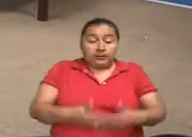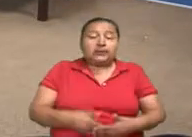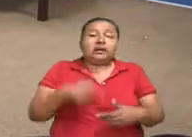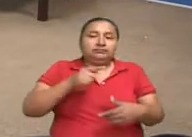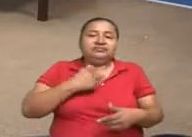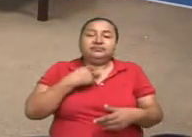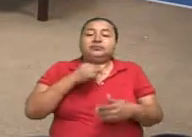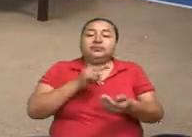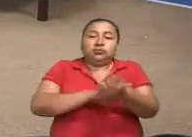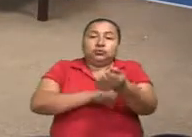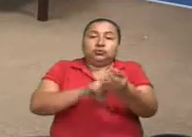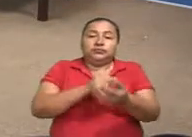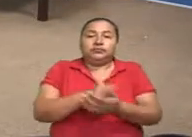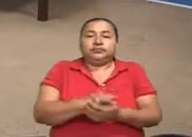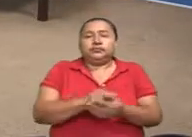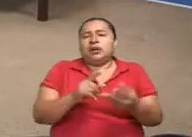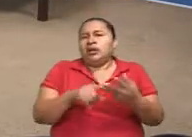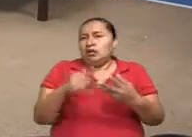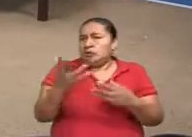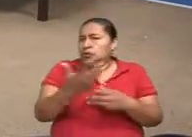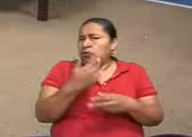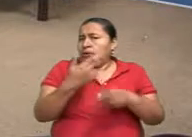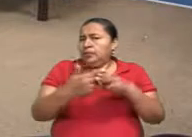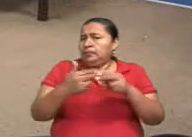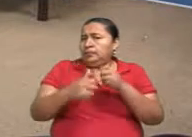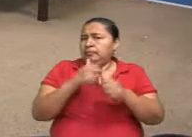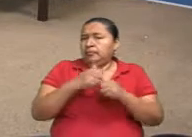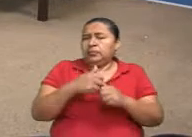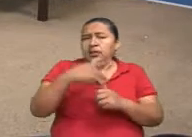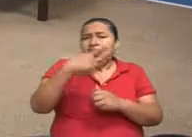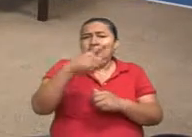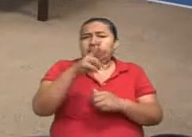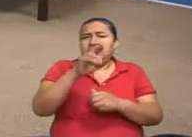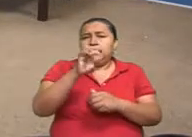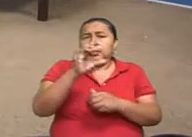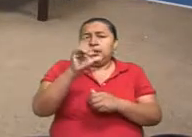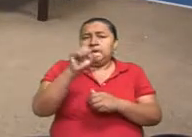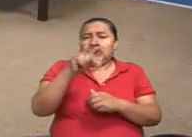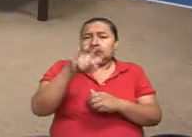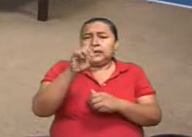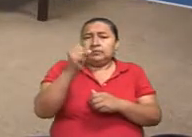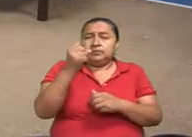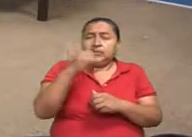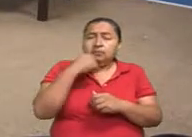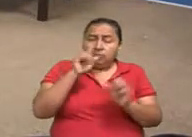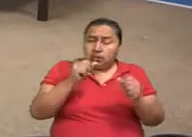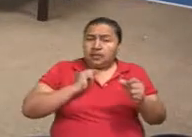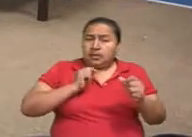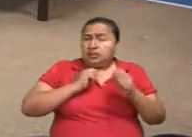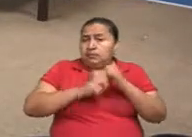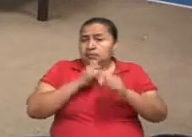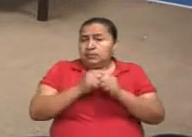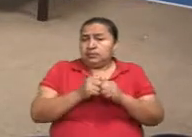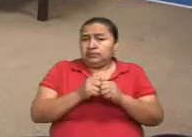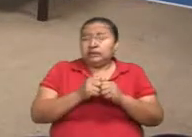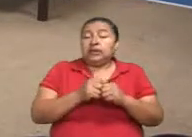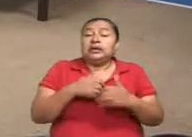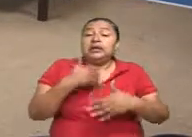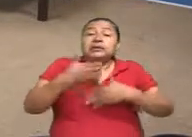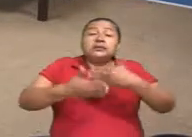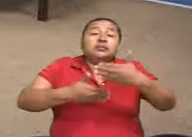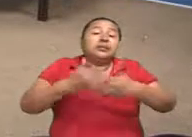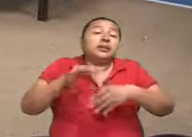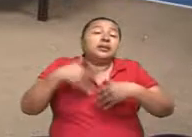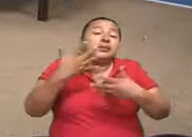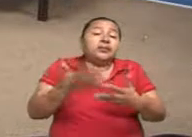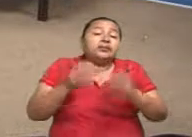los problemas de preeclampsia, todo eso, dificultades en el embarazo, también pueden predisponer a este trastorno. Es que esto puede conllevar también porque